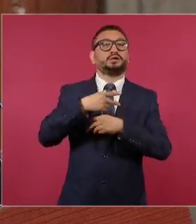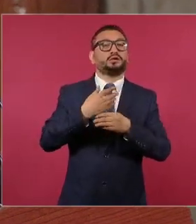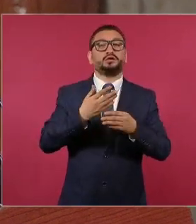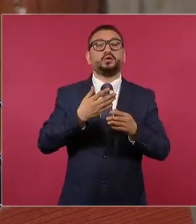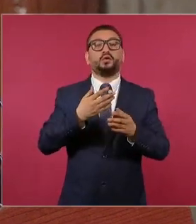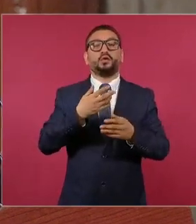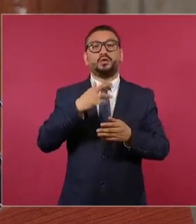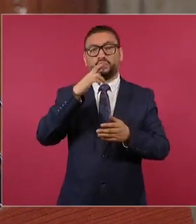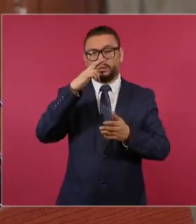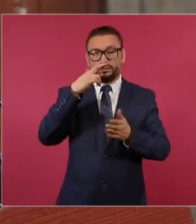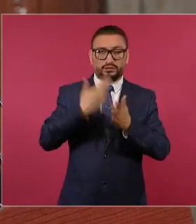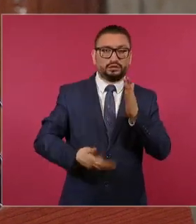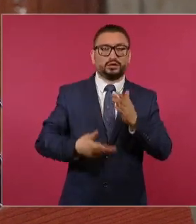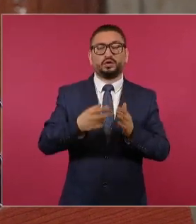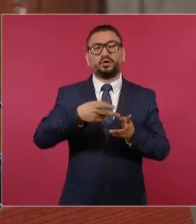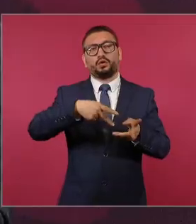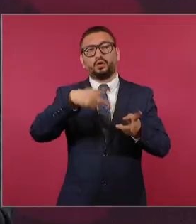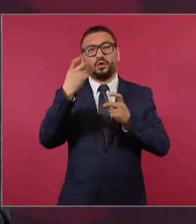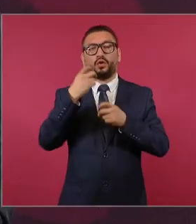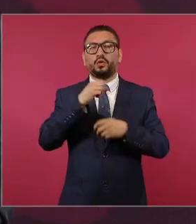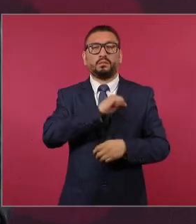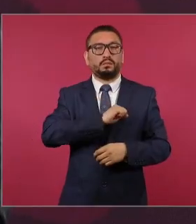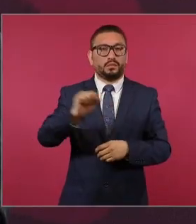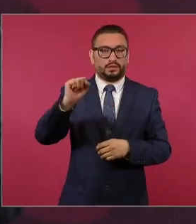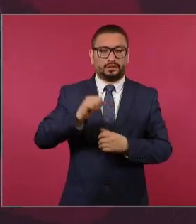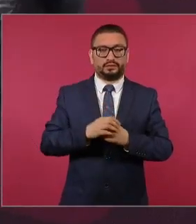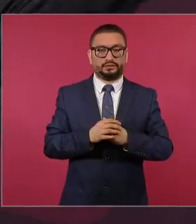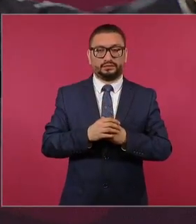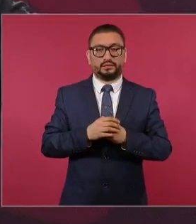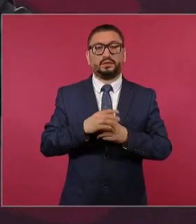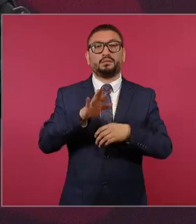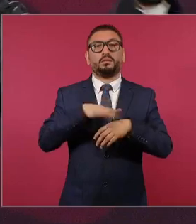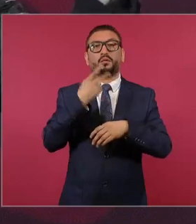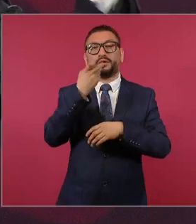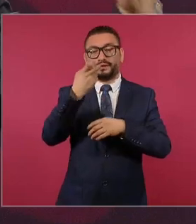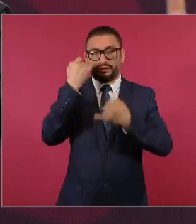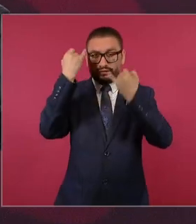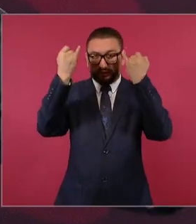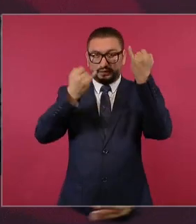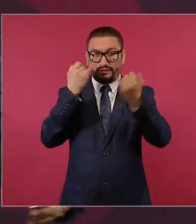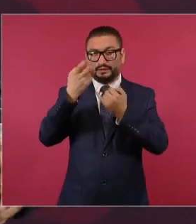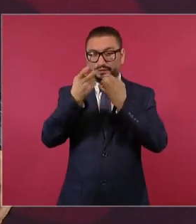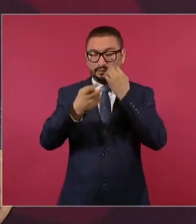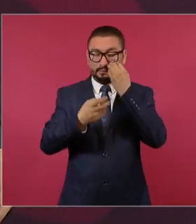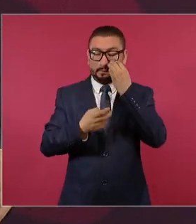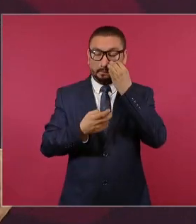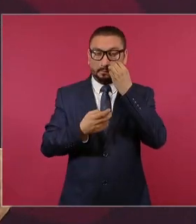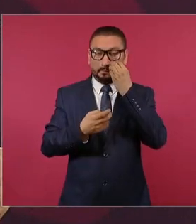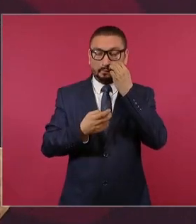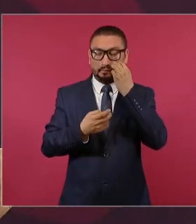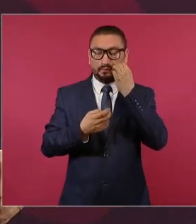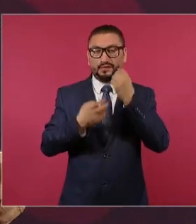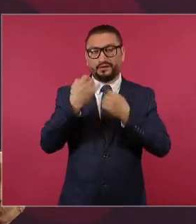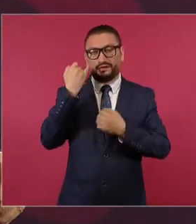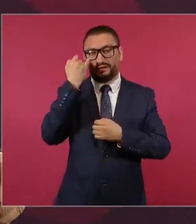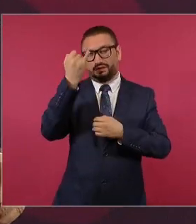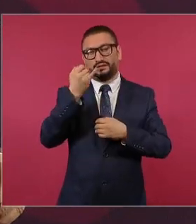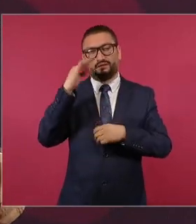o que son maleantes, porque ese es el discurso, ¿no?, falsario,